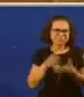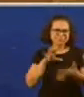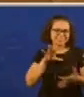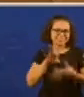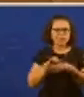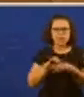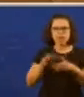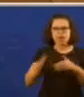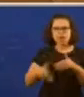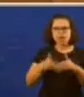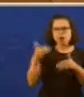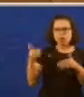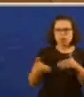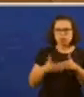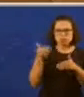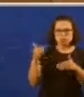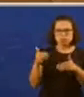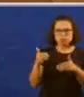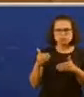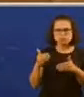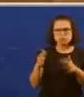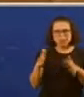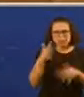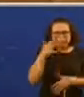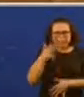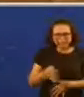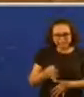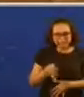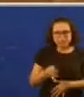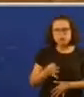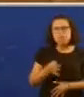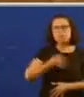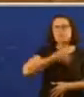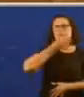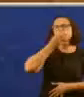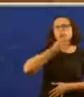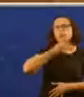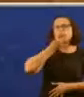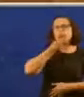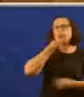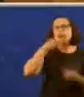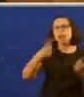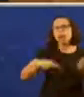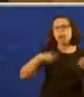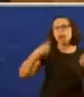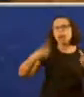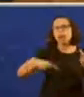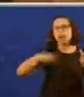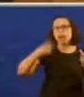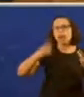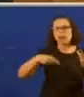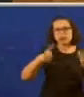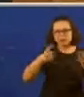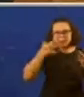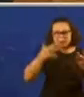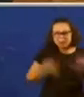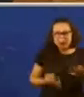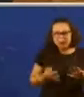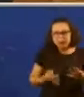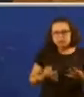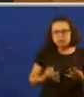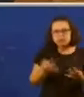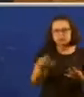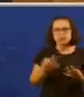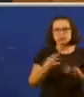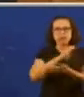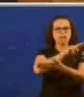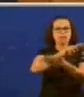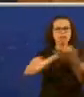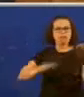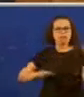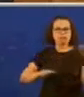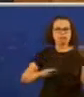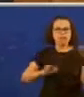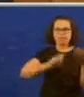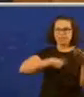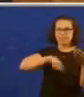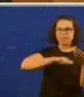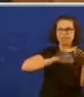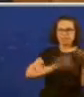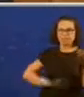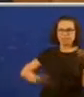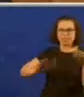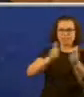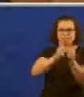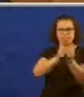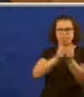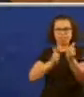innovación pero o certo é que detrás de todo ese bla bla bla sabe o que hai e é que Galiza está na cola da innovación